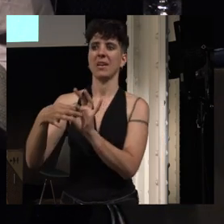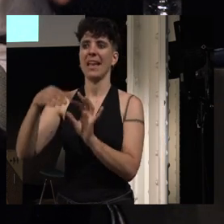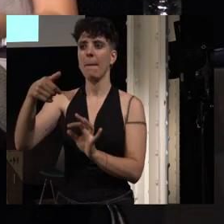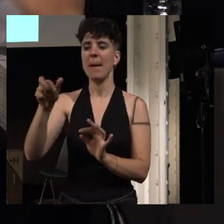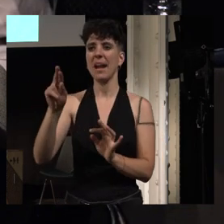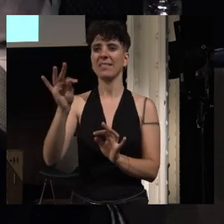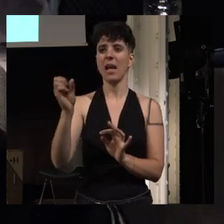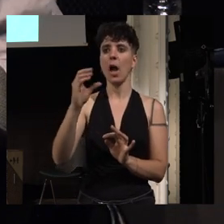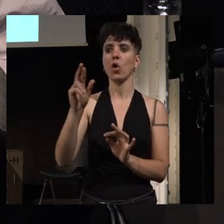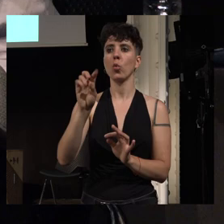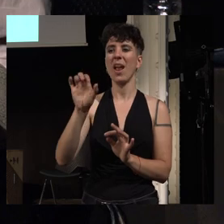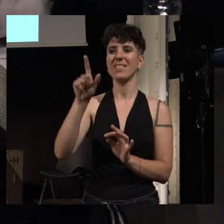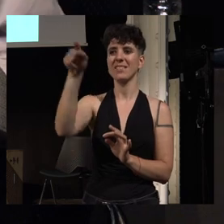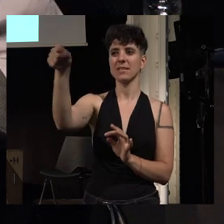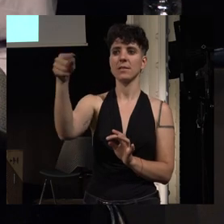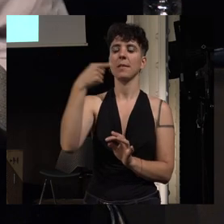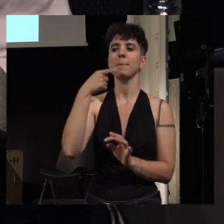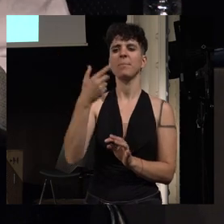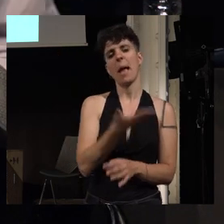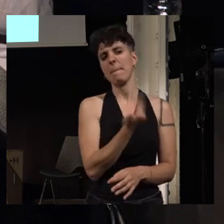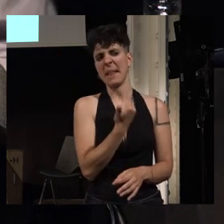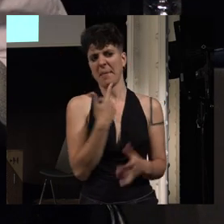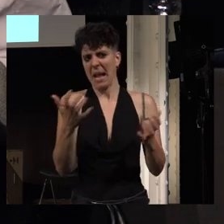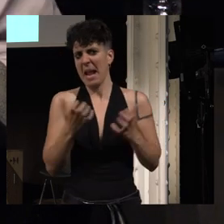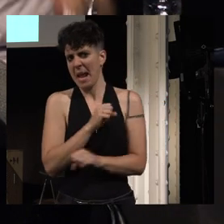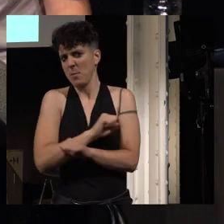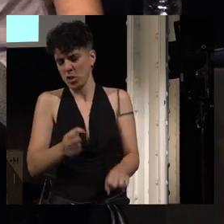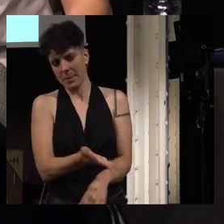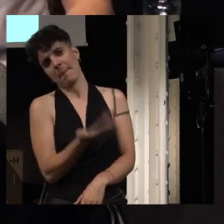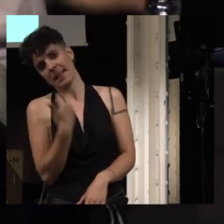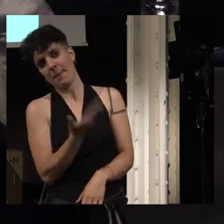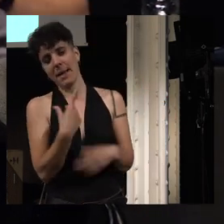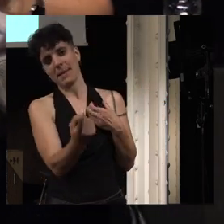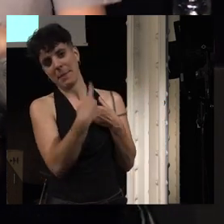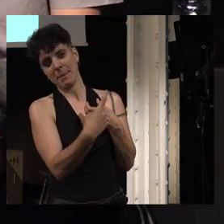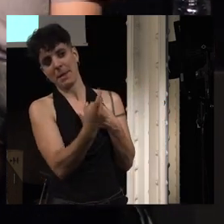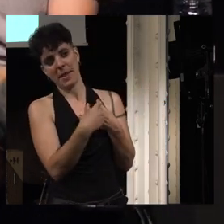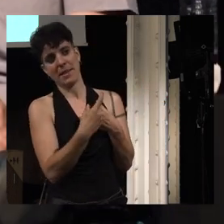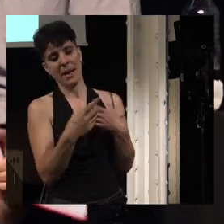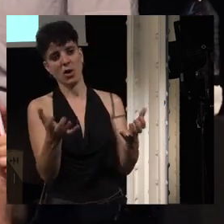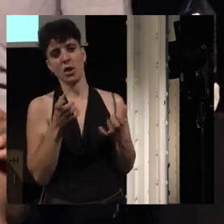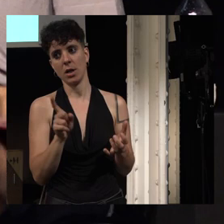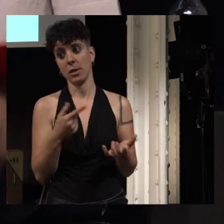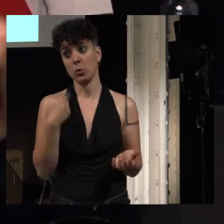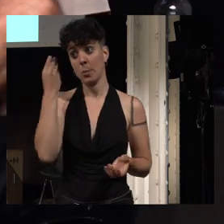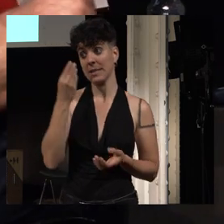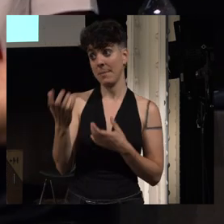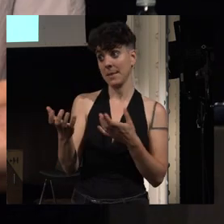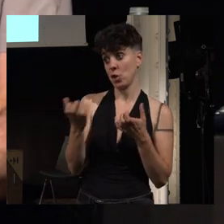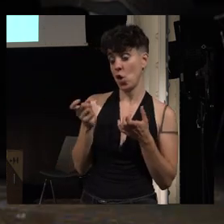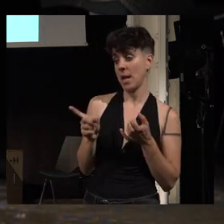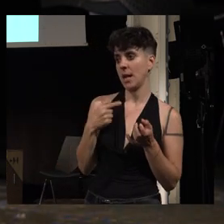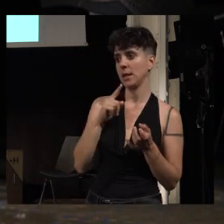fondo, me dijo, pero esto es una cosa que nunca van a ganar, ¿no? Vente, vente, que si no van a ganar, ¿no? Ven, ven. Y tú pensabas, ¿cómo no van a ganar? Y luego te metes en un lío. Pero